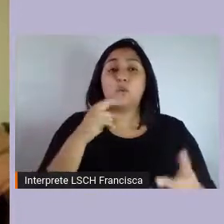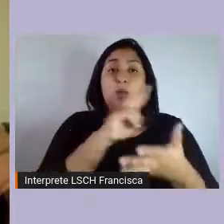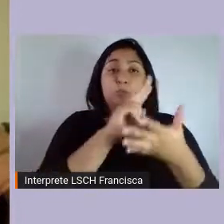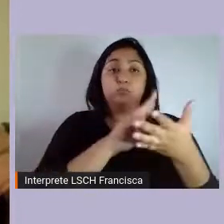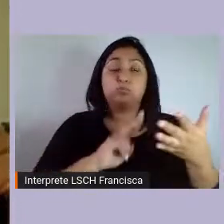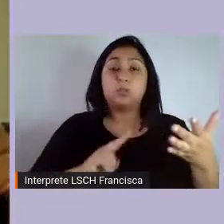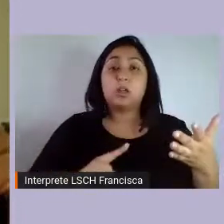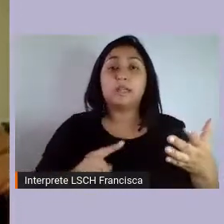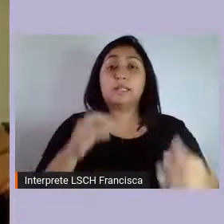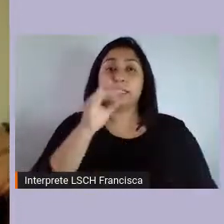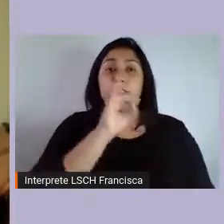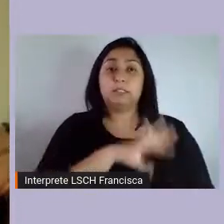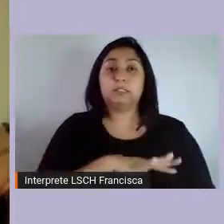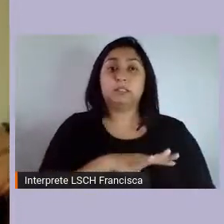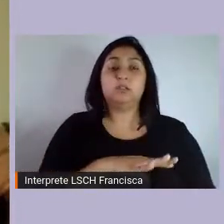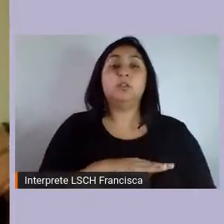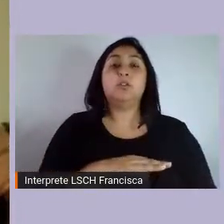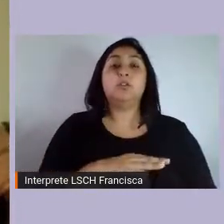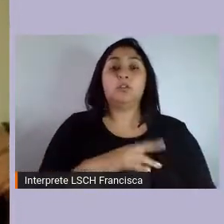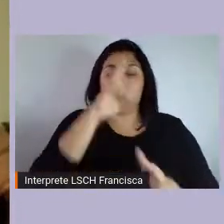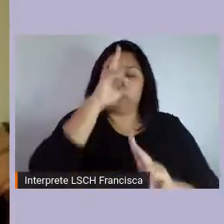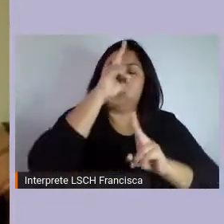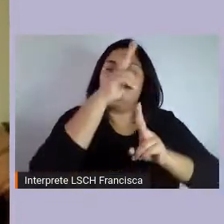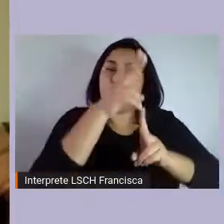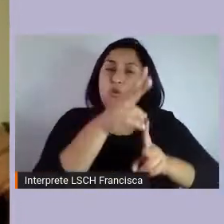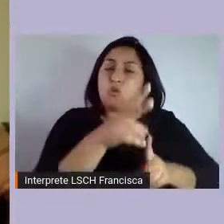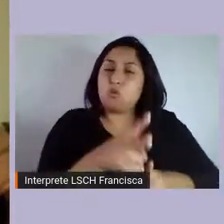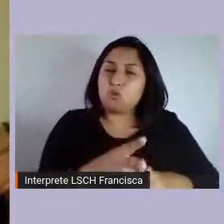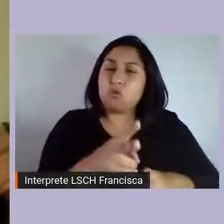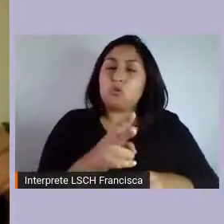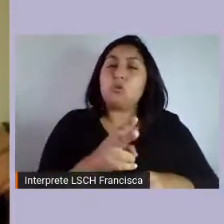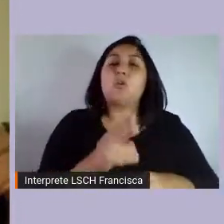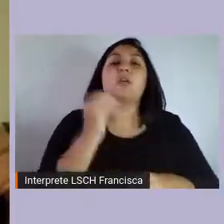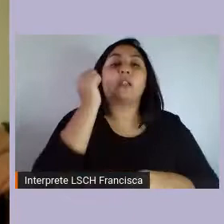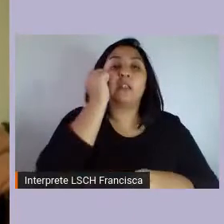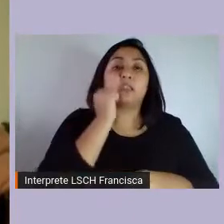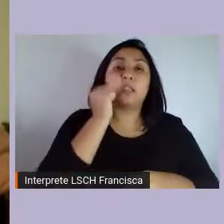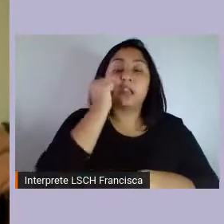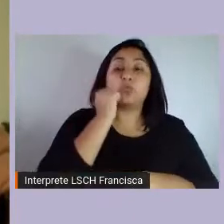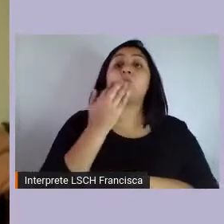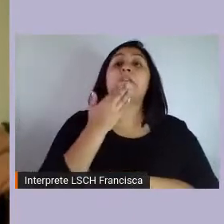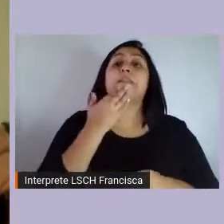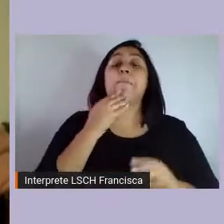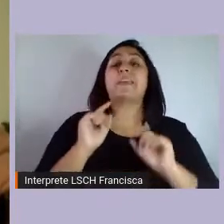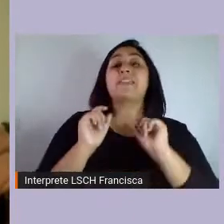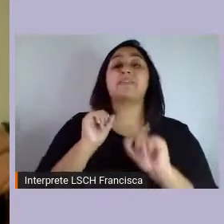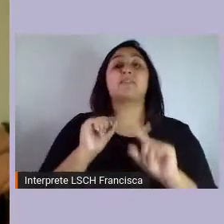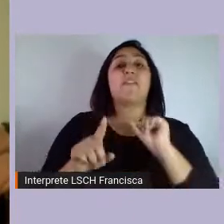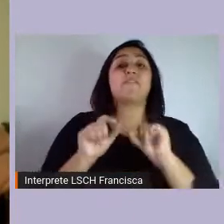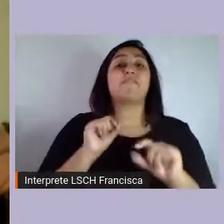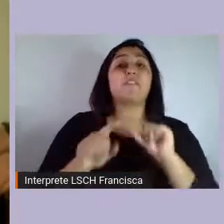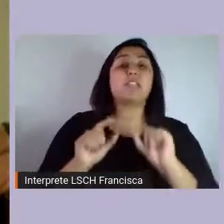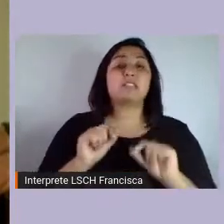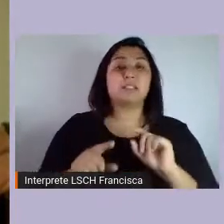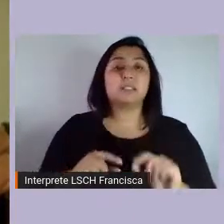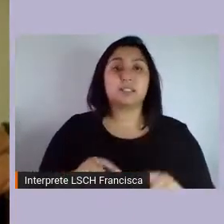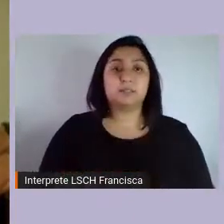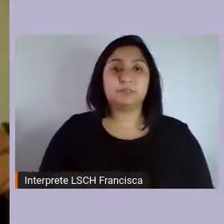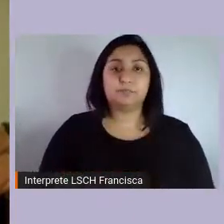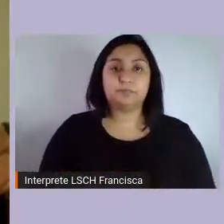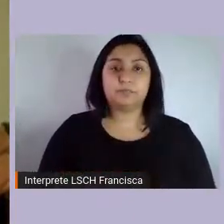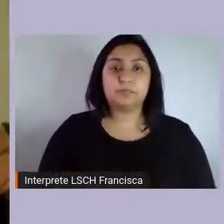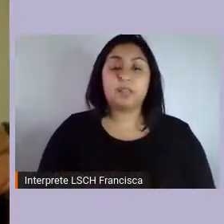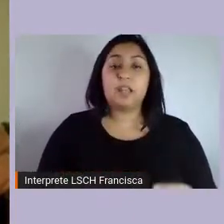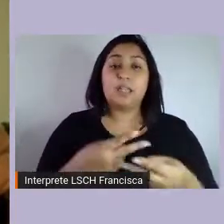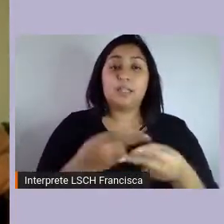mucha ternura y con mucha defensa, y está la defensa de Violeta Parra, escrita por su hermano padre, Nicanor Parra, y se publica con